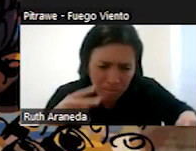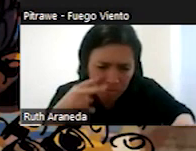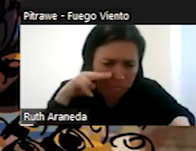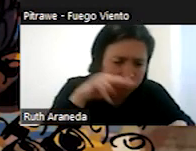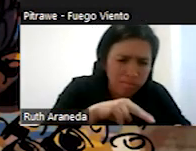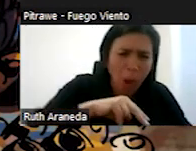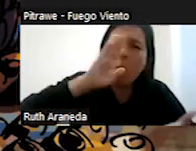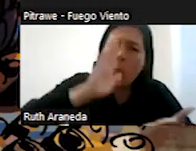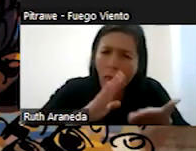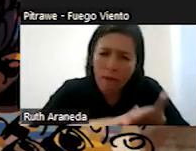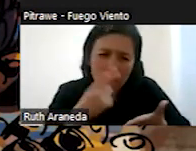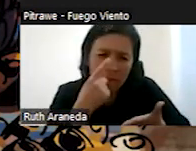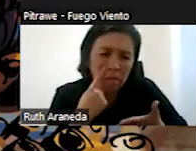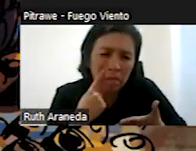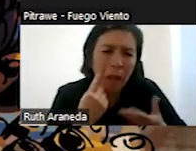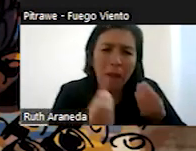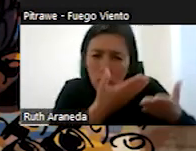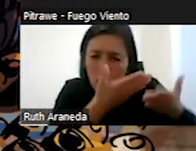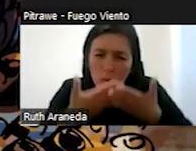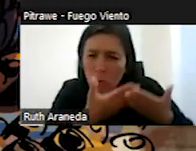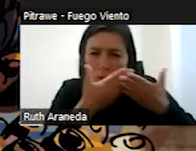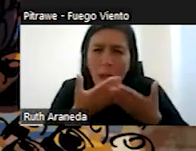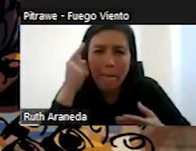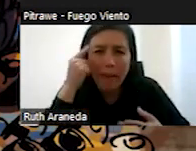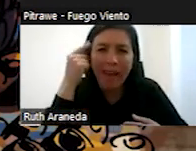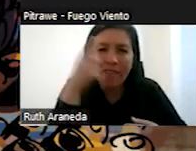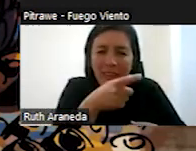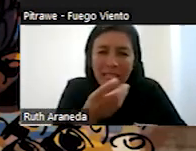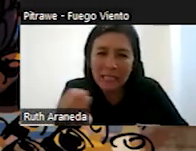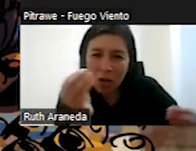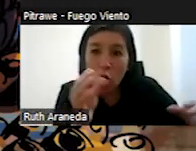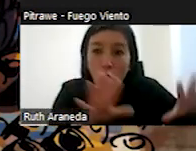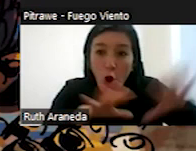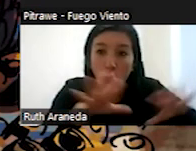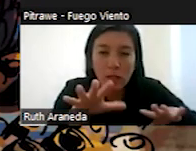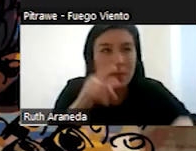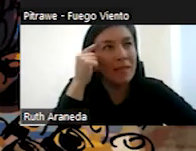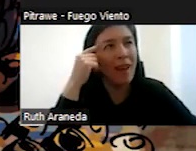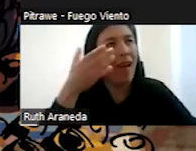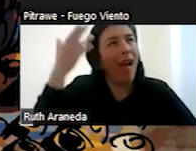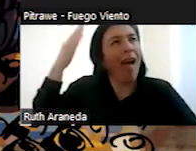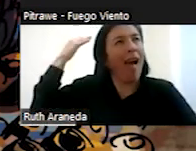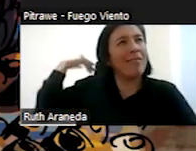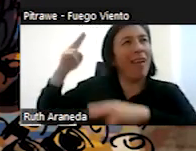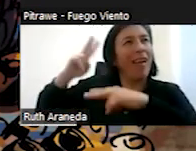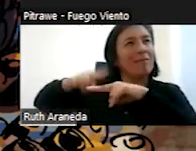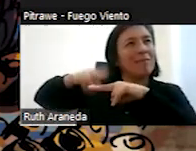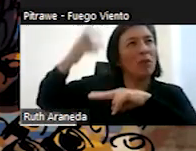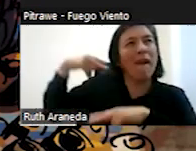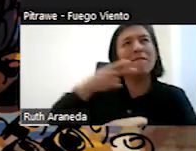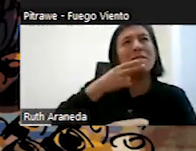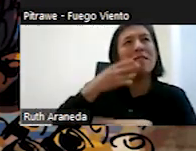nuevos estudios en pos de reconstruir las distintas formas de vida a lo largo de todo el